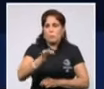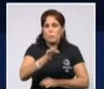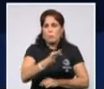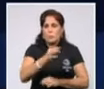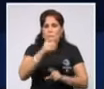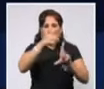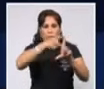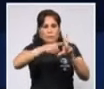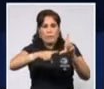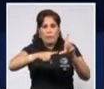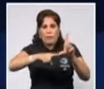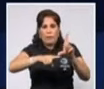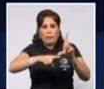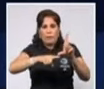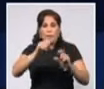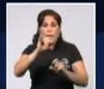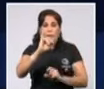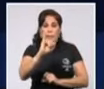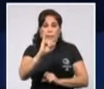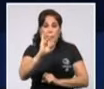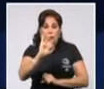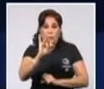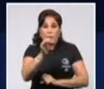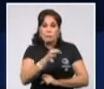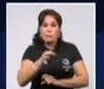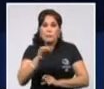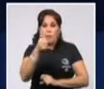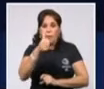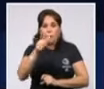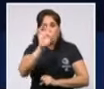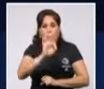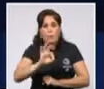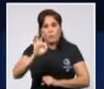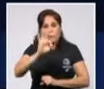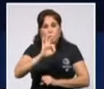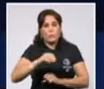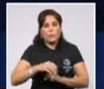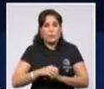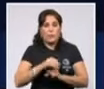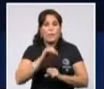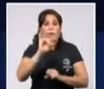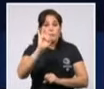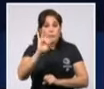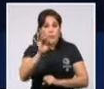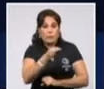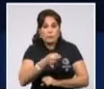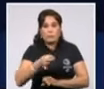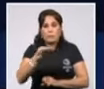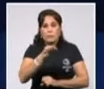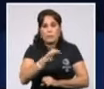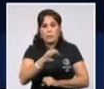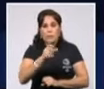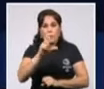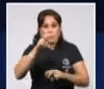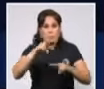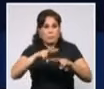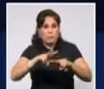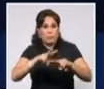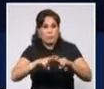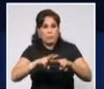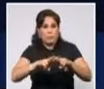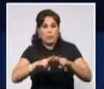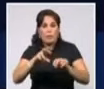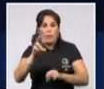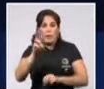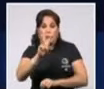Regla, 7 al municipio de 10 de Octubre, 7 al municipio de Centro Habana,